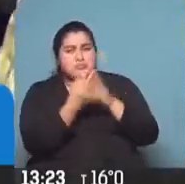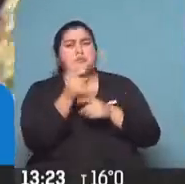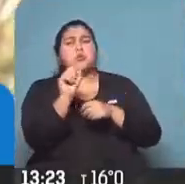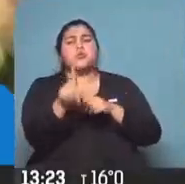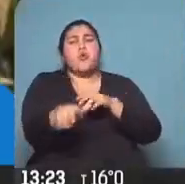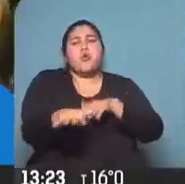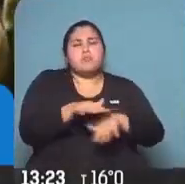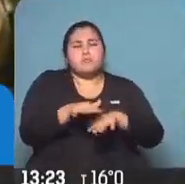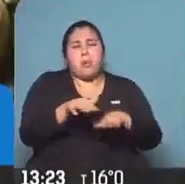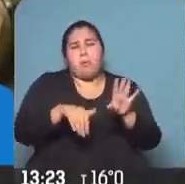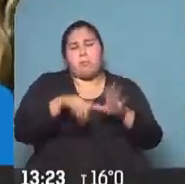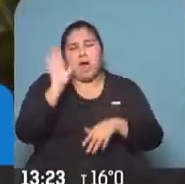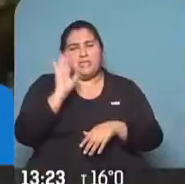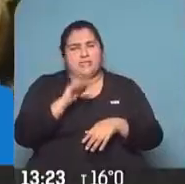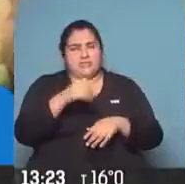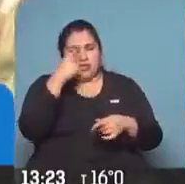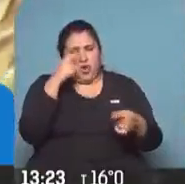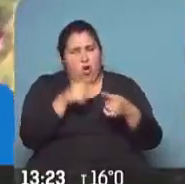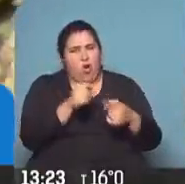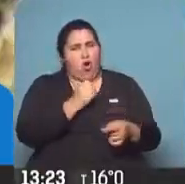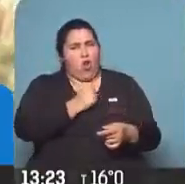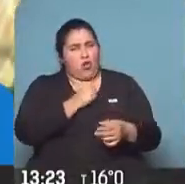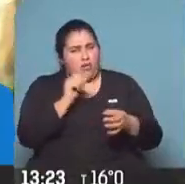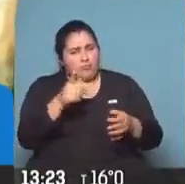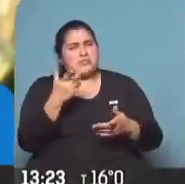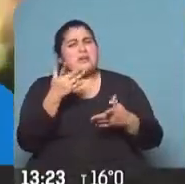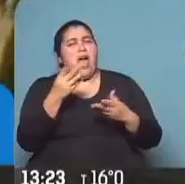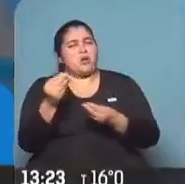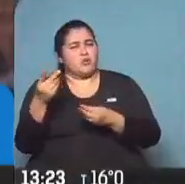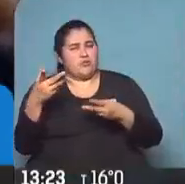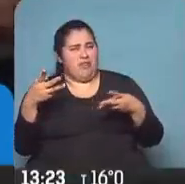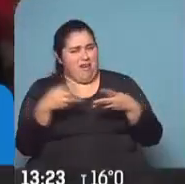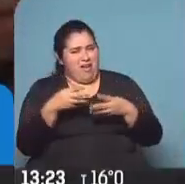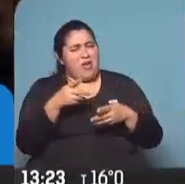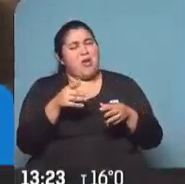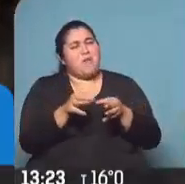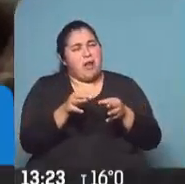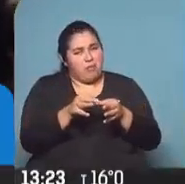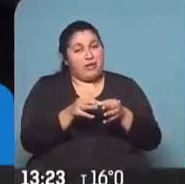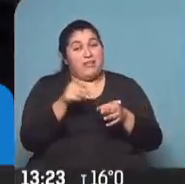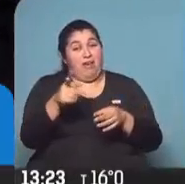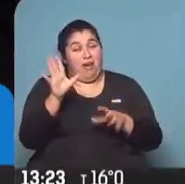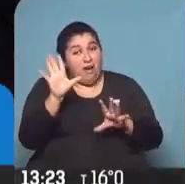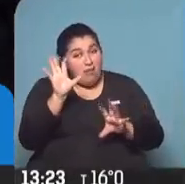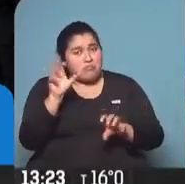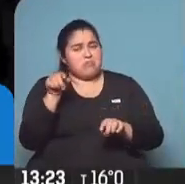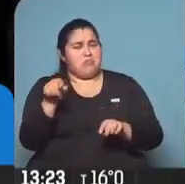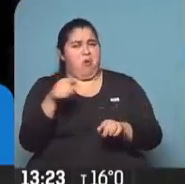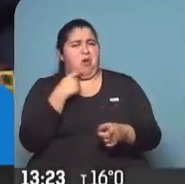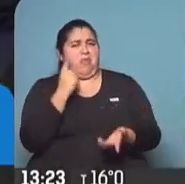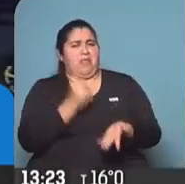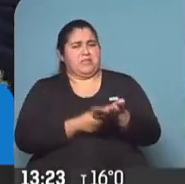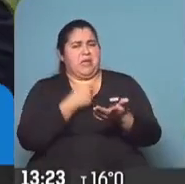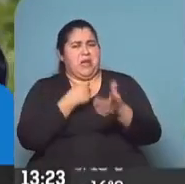y honor y gloria la institución en la gesta de malvinas realizado dicho conflicto embargaría visita la